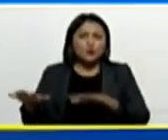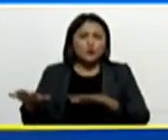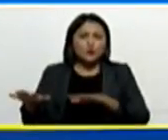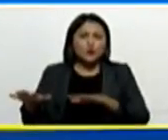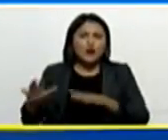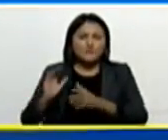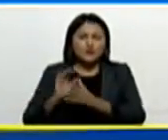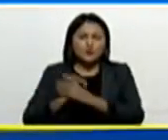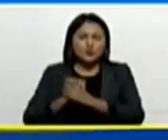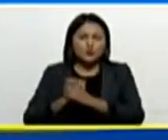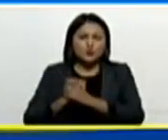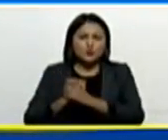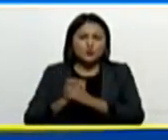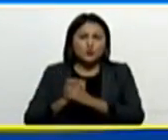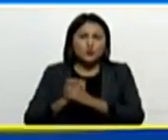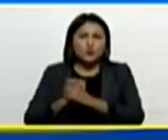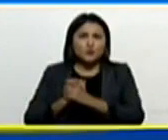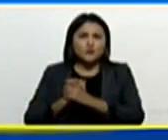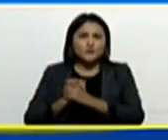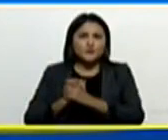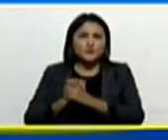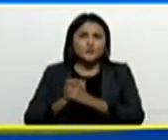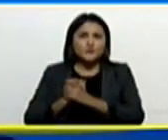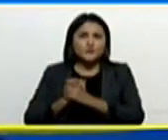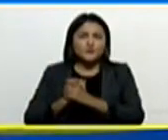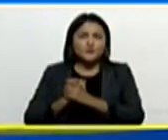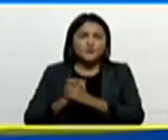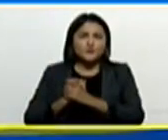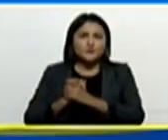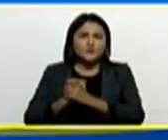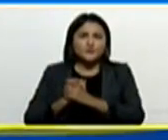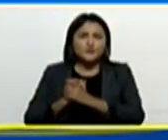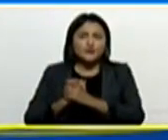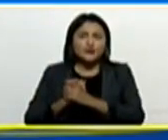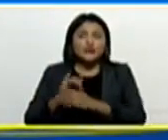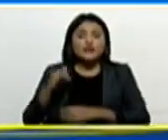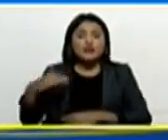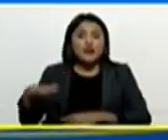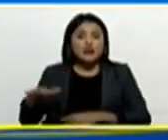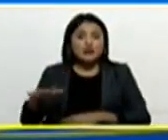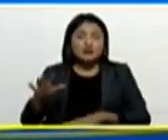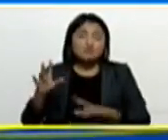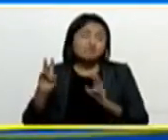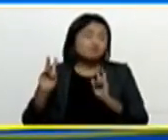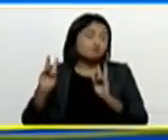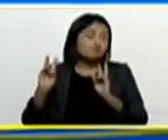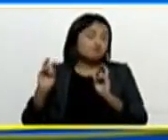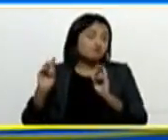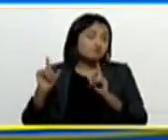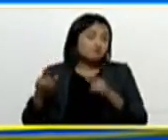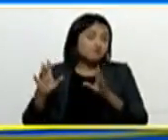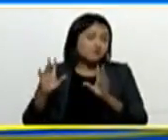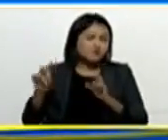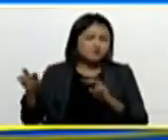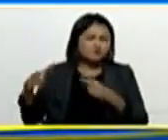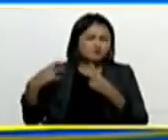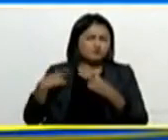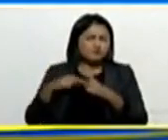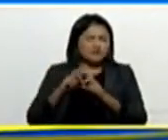compañeros de izquierda, entre comillas, que lo miraban con sospecha.